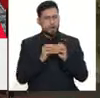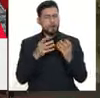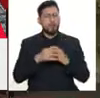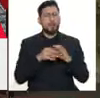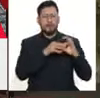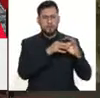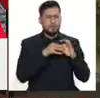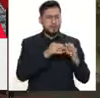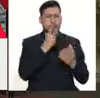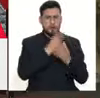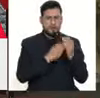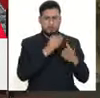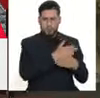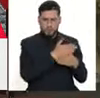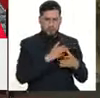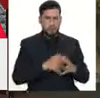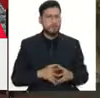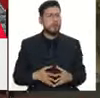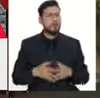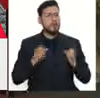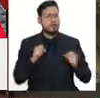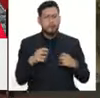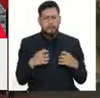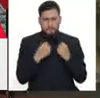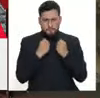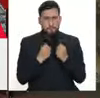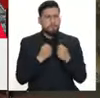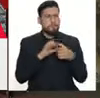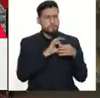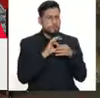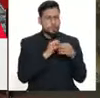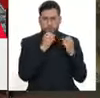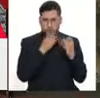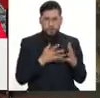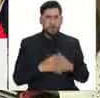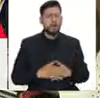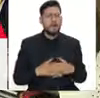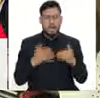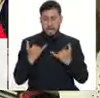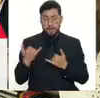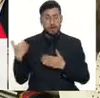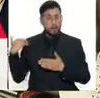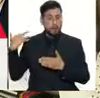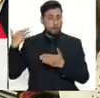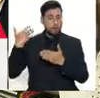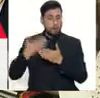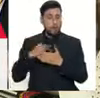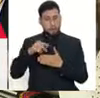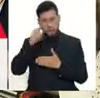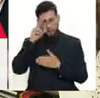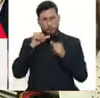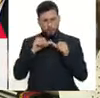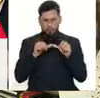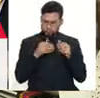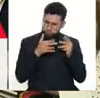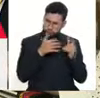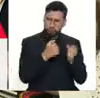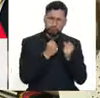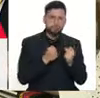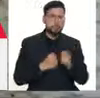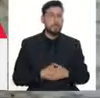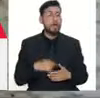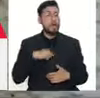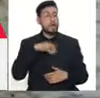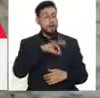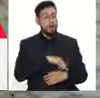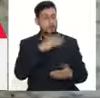del relacionamiento bilateral y afianzan la excelente relación existente entre el Ecuador y el Perú.